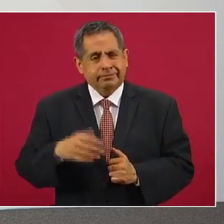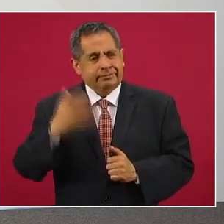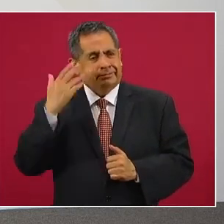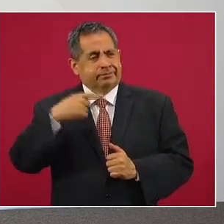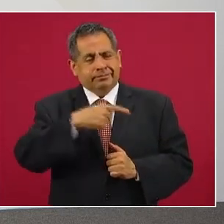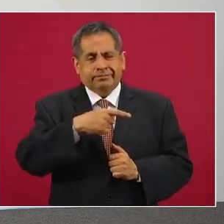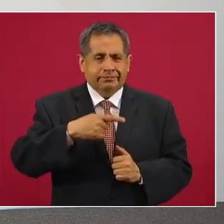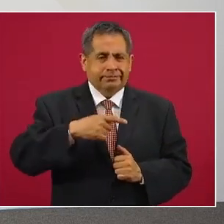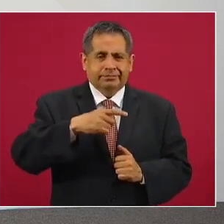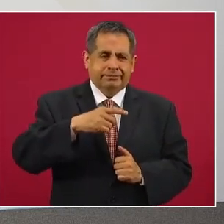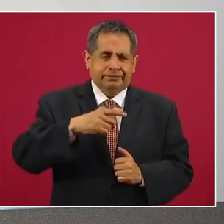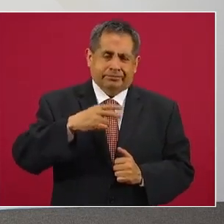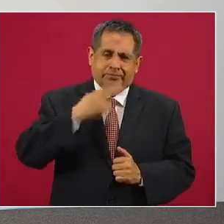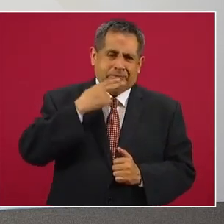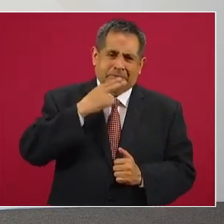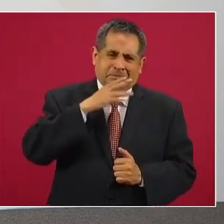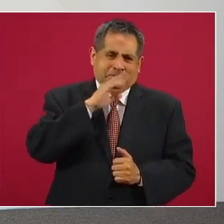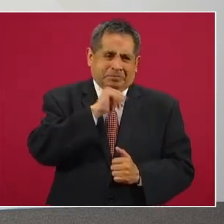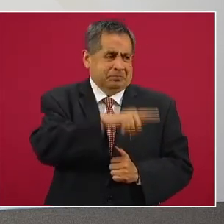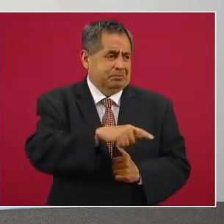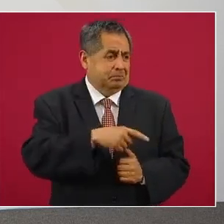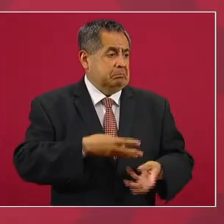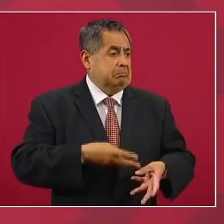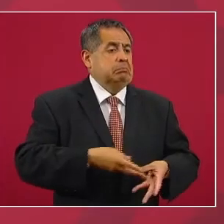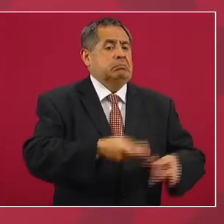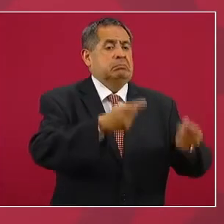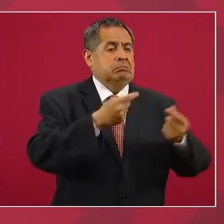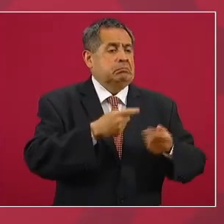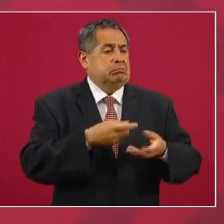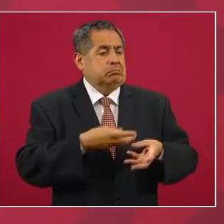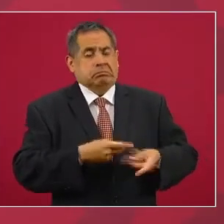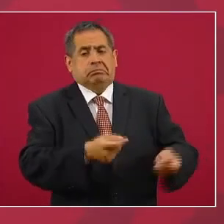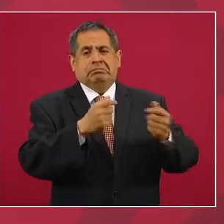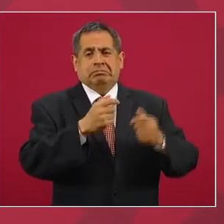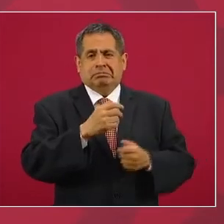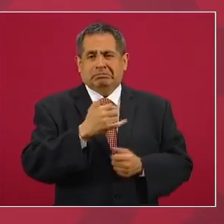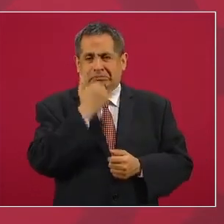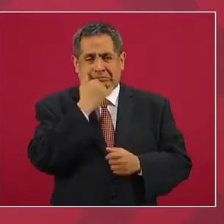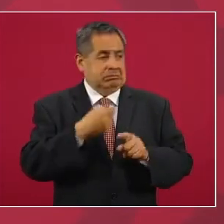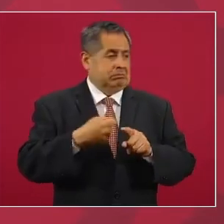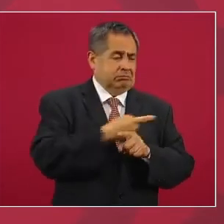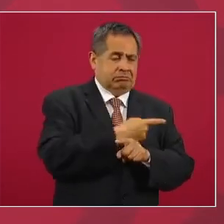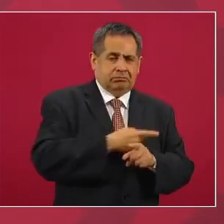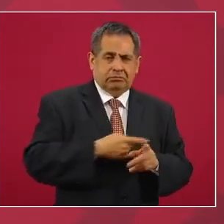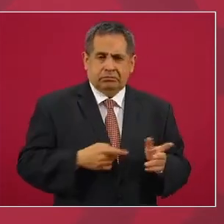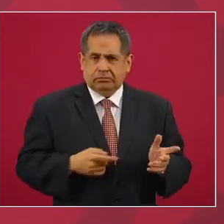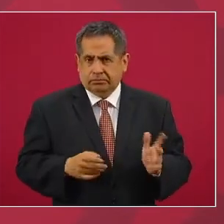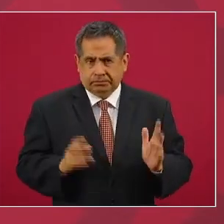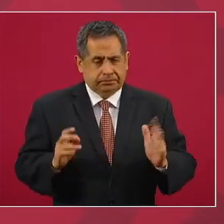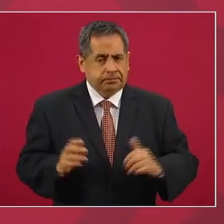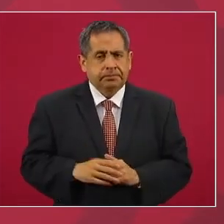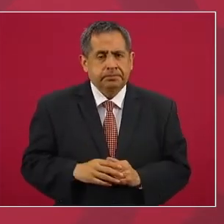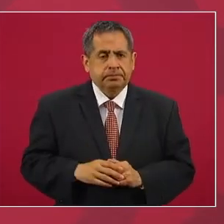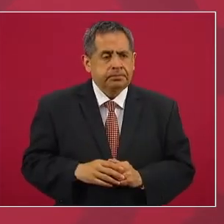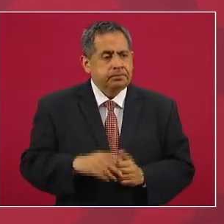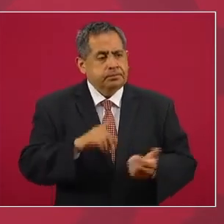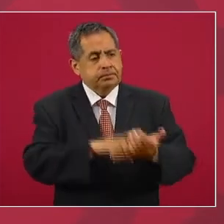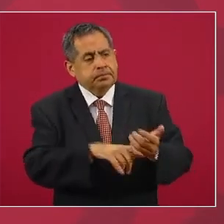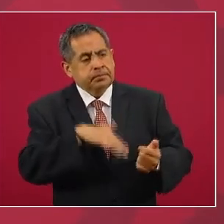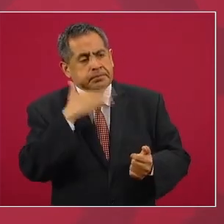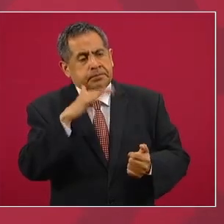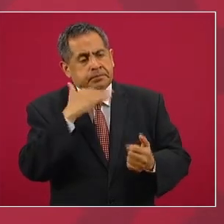siendo mal utilizado y porque había